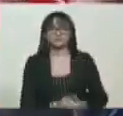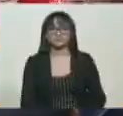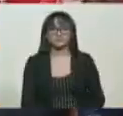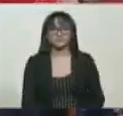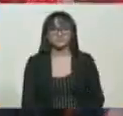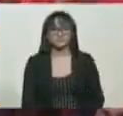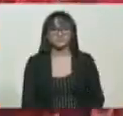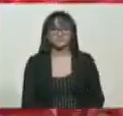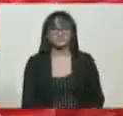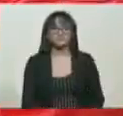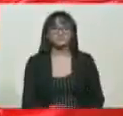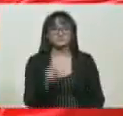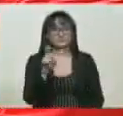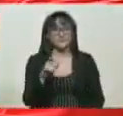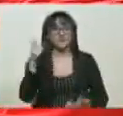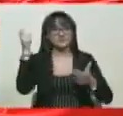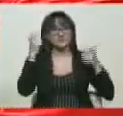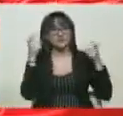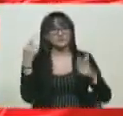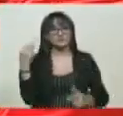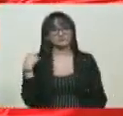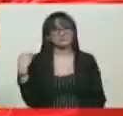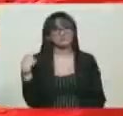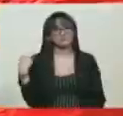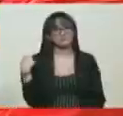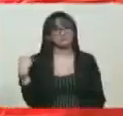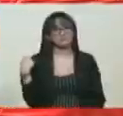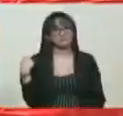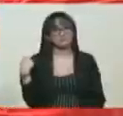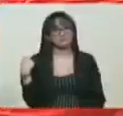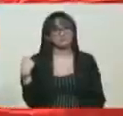Porque un día el comandante Chávez me llamó y me dijo: